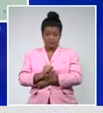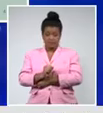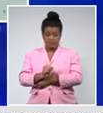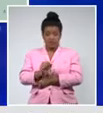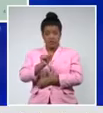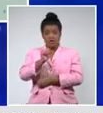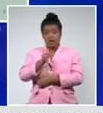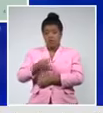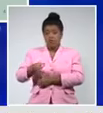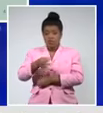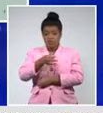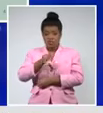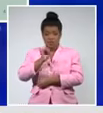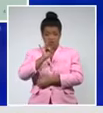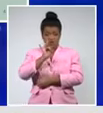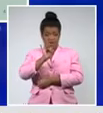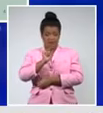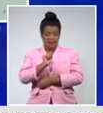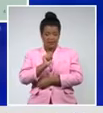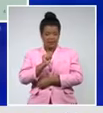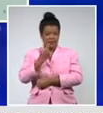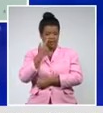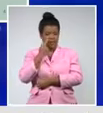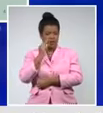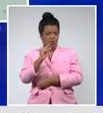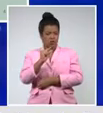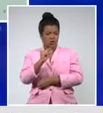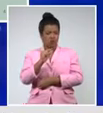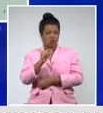sus 11 municipios, todavía un poco dispersos.